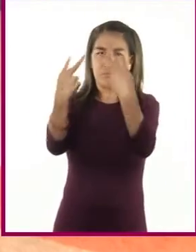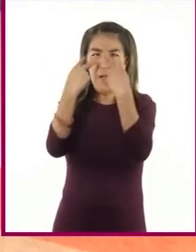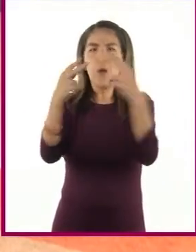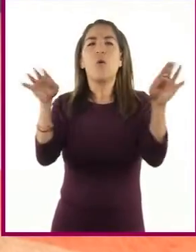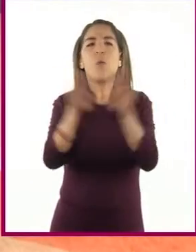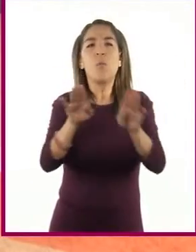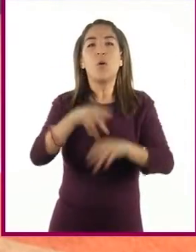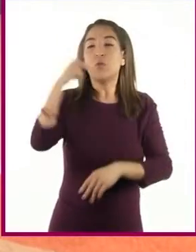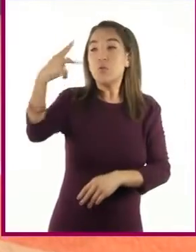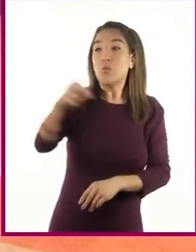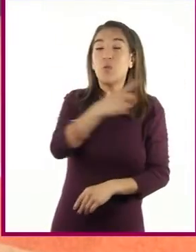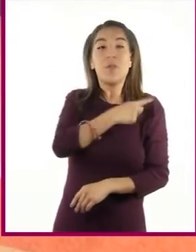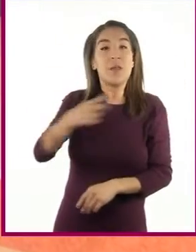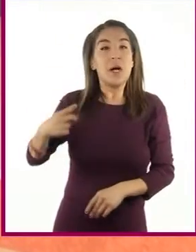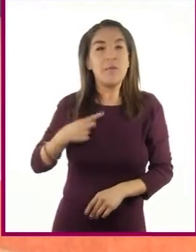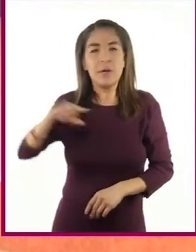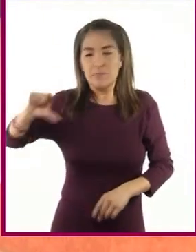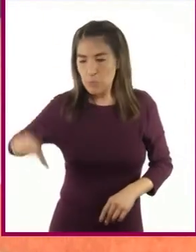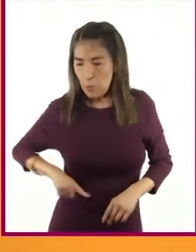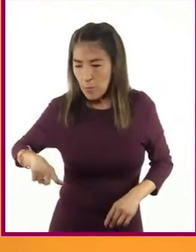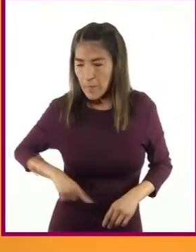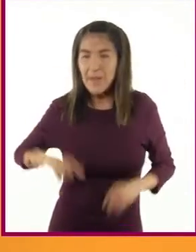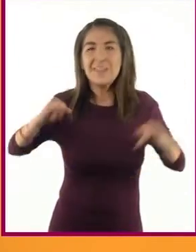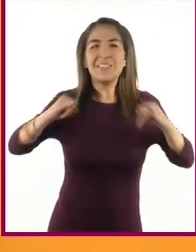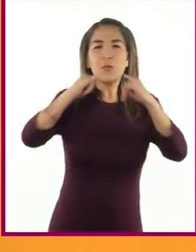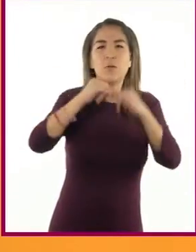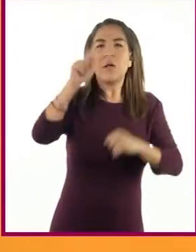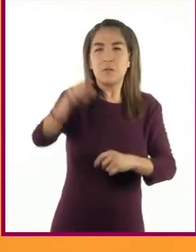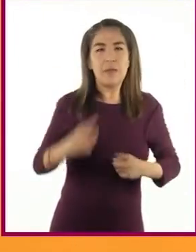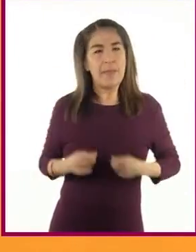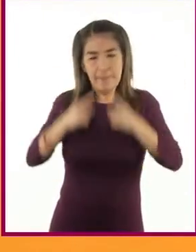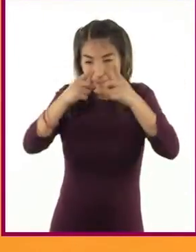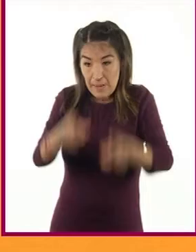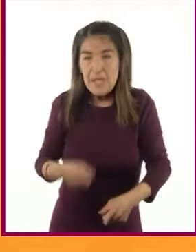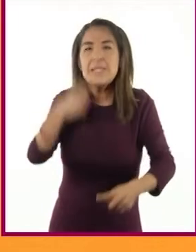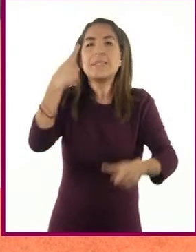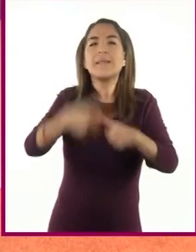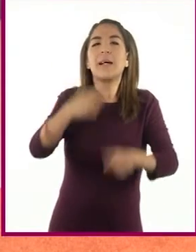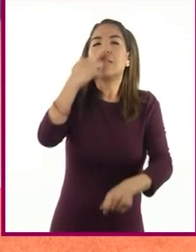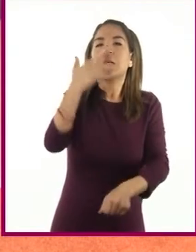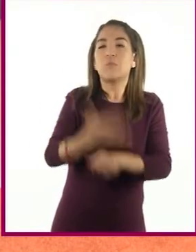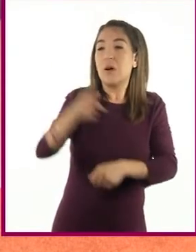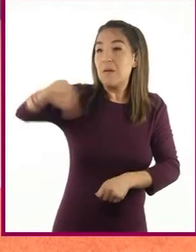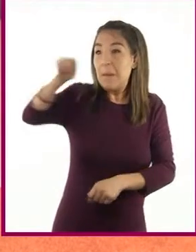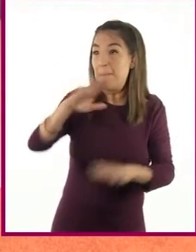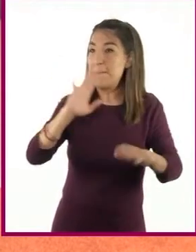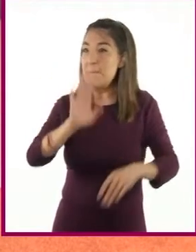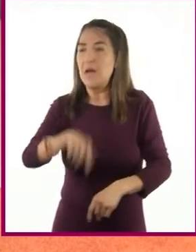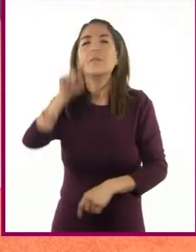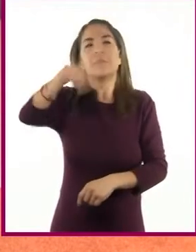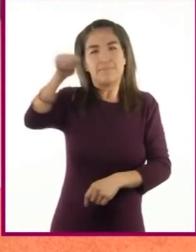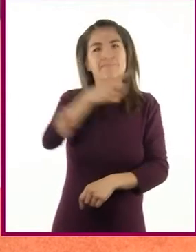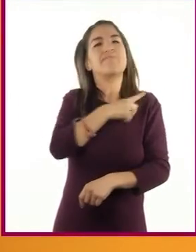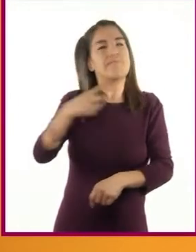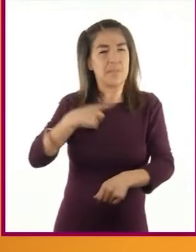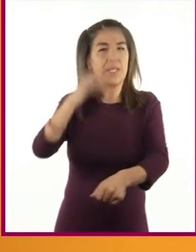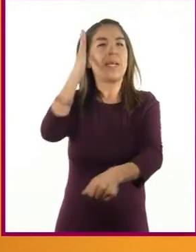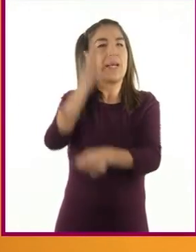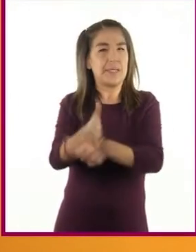las autoridades garantizar que las y los responsables sean castigados y